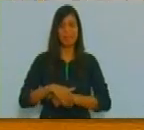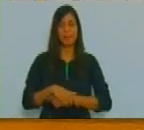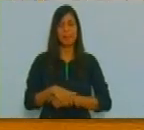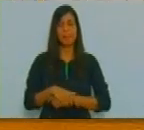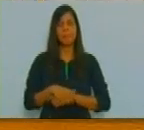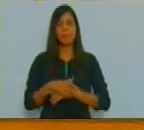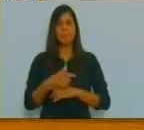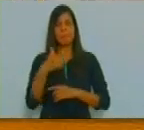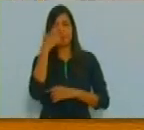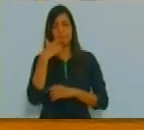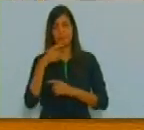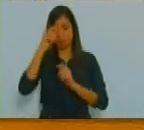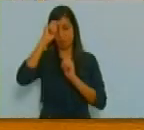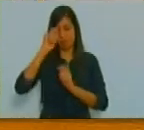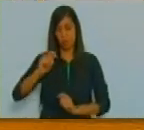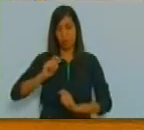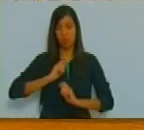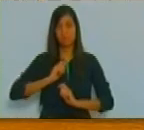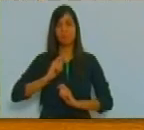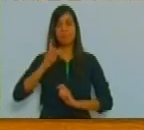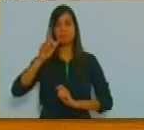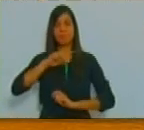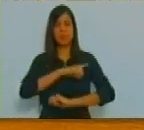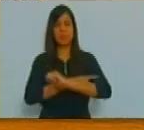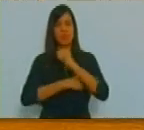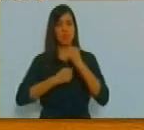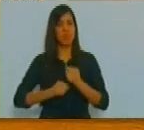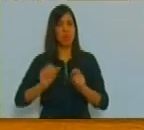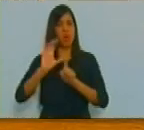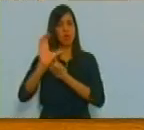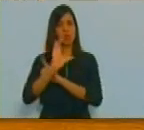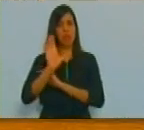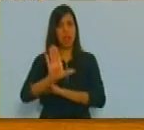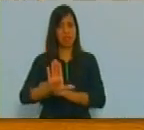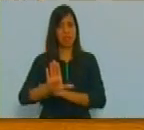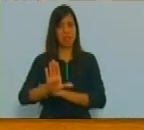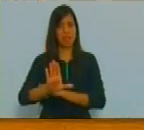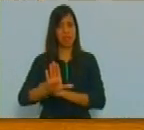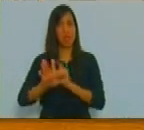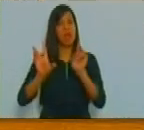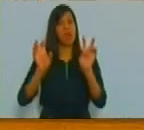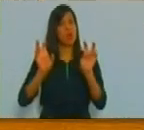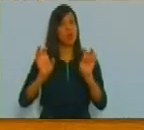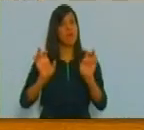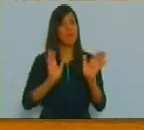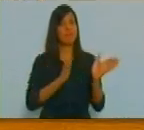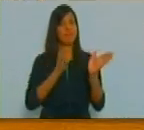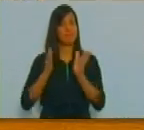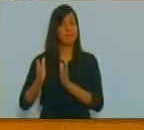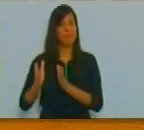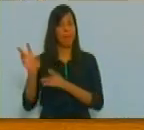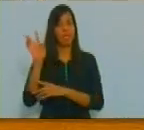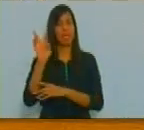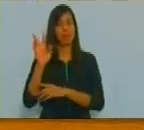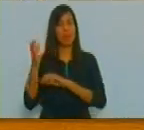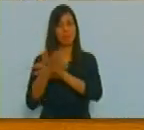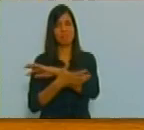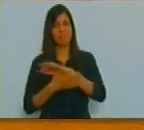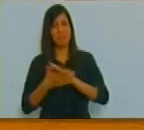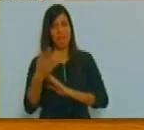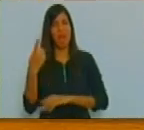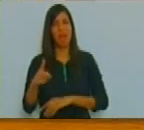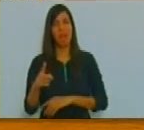de ratificación una cultura del más fuerte en esa nueva coyuntura que atraviesa venezuela